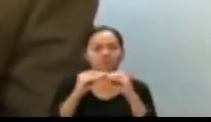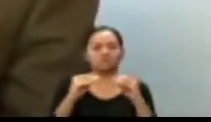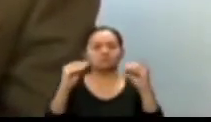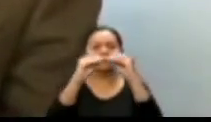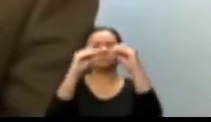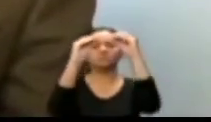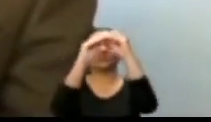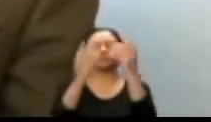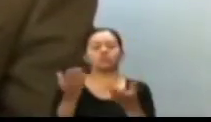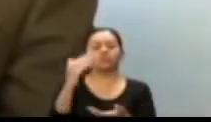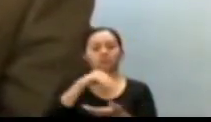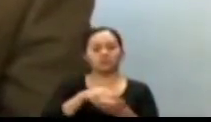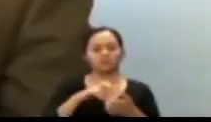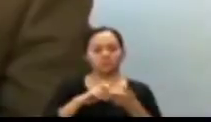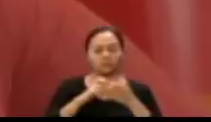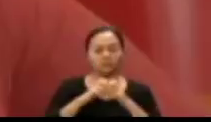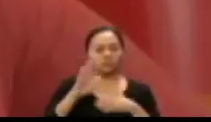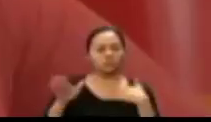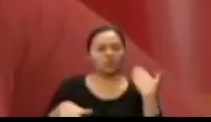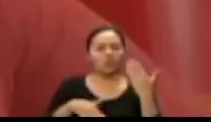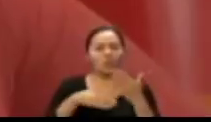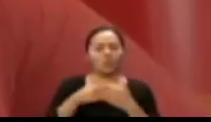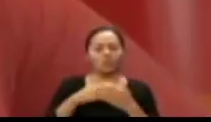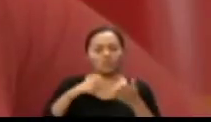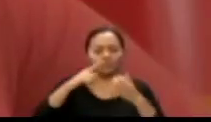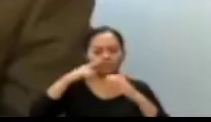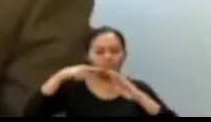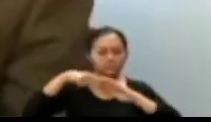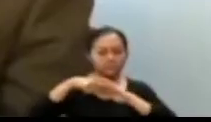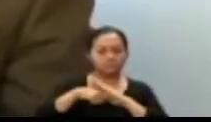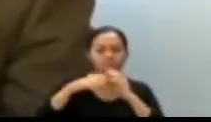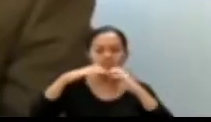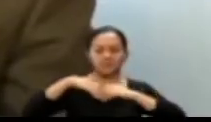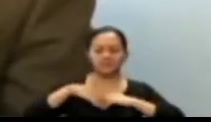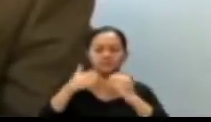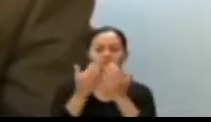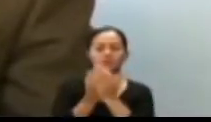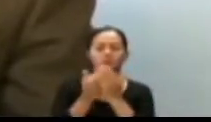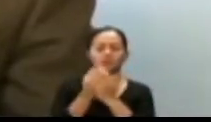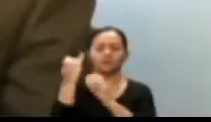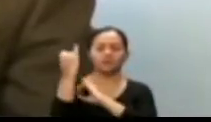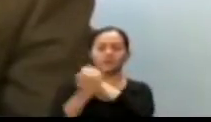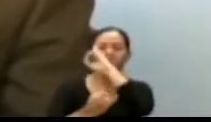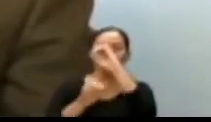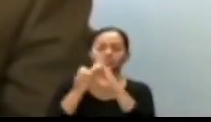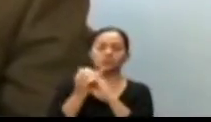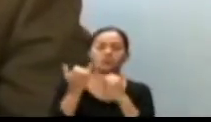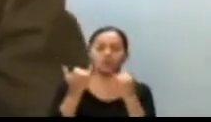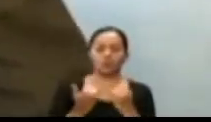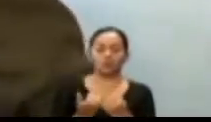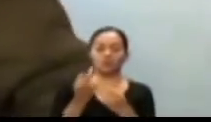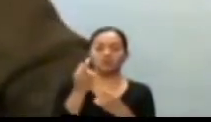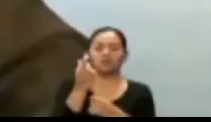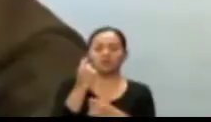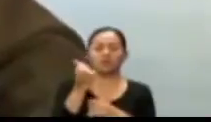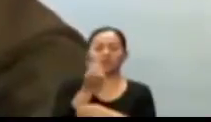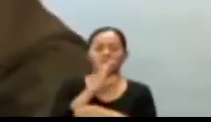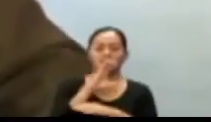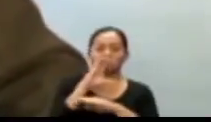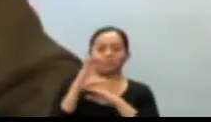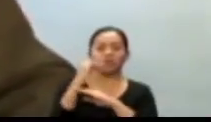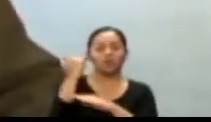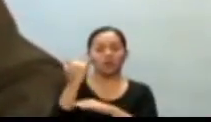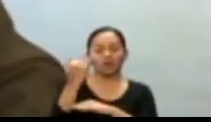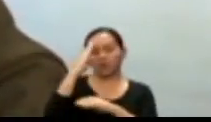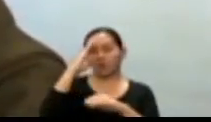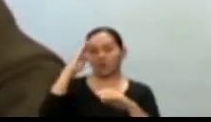¿no?, a todas las incidencias de una crisis económica internacional que está viviendo el capitalismo. Estamos pensando en otro concepto,